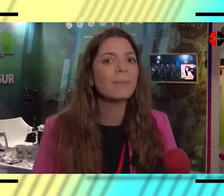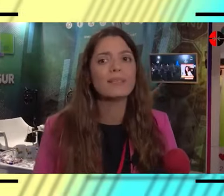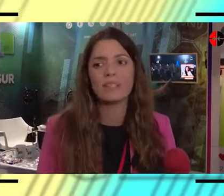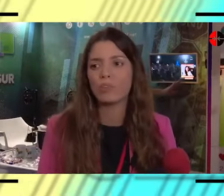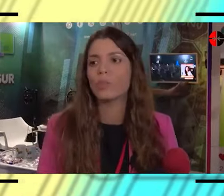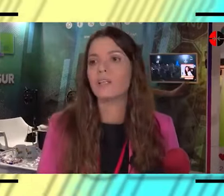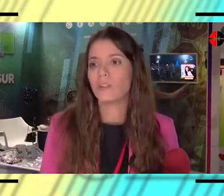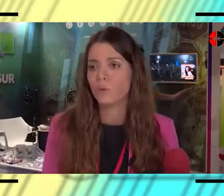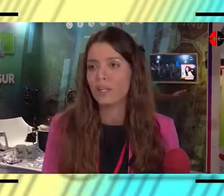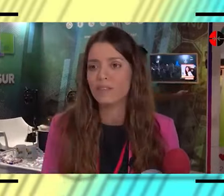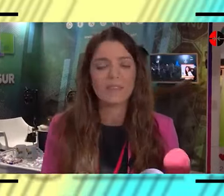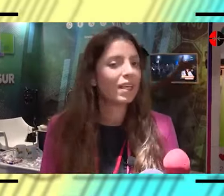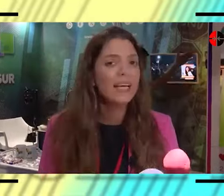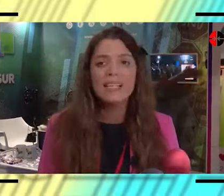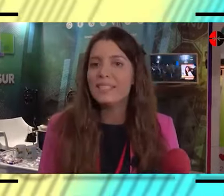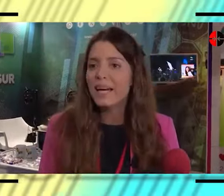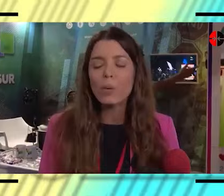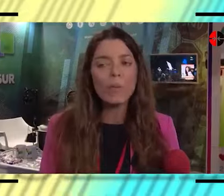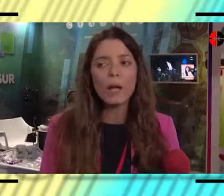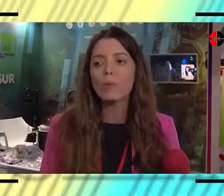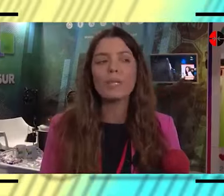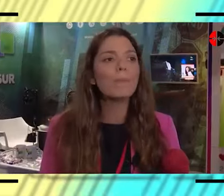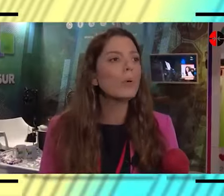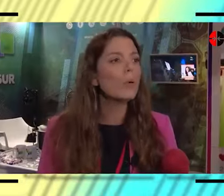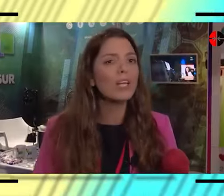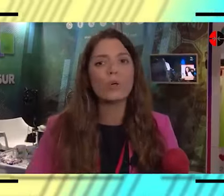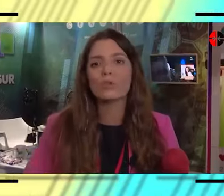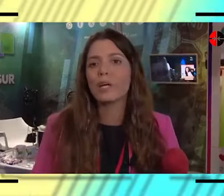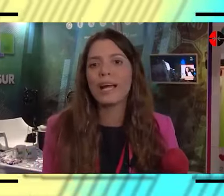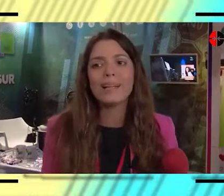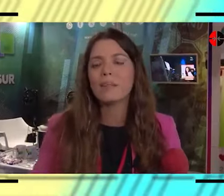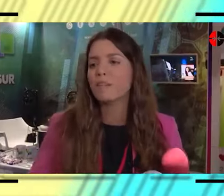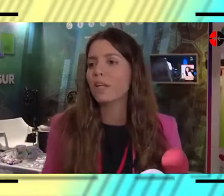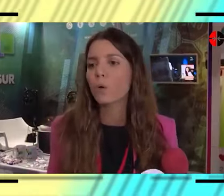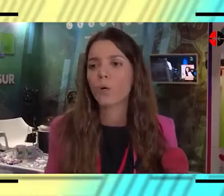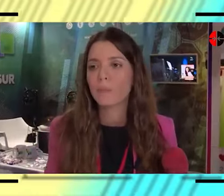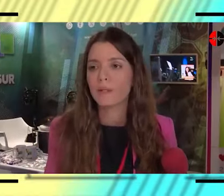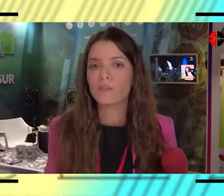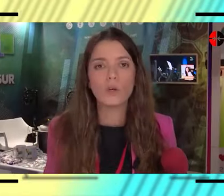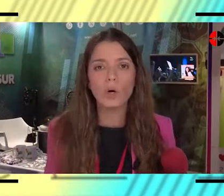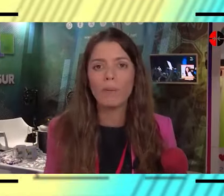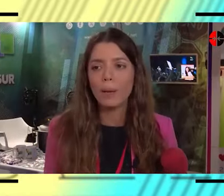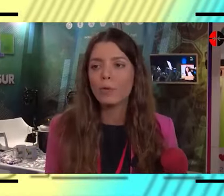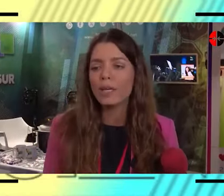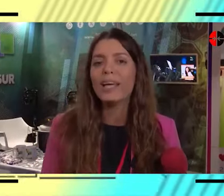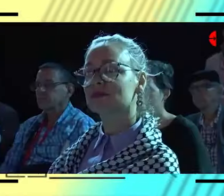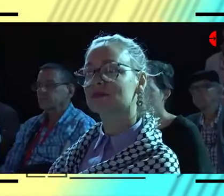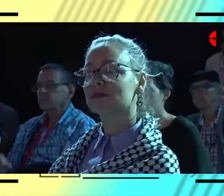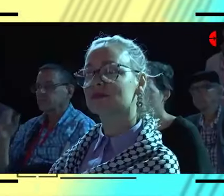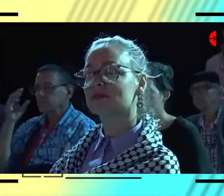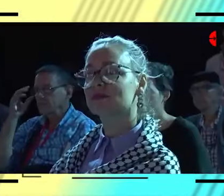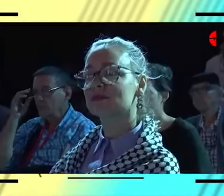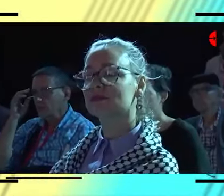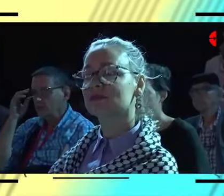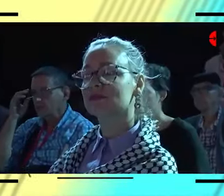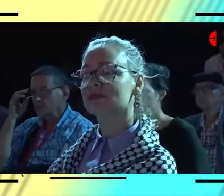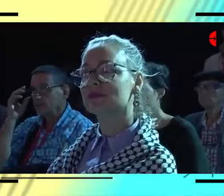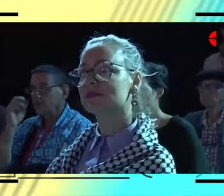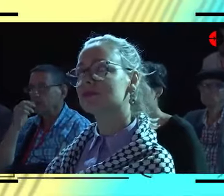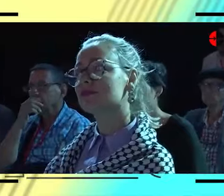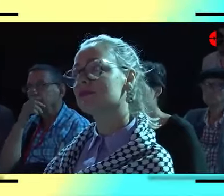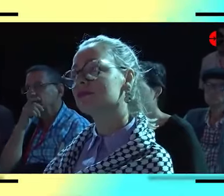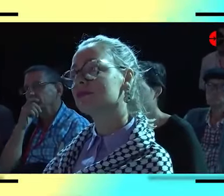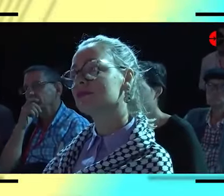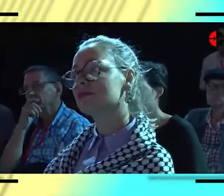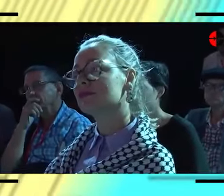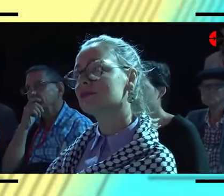la segmentación de las audiencias. Ya no hablamos de públicos grandes, enormes, no, hablamos de este mensaje va para quién